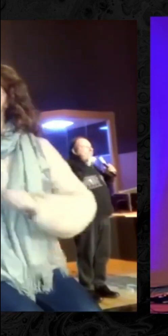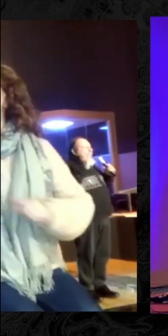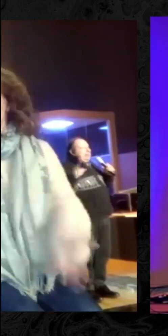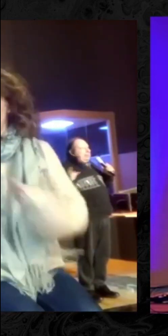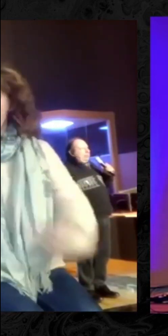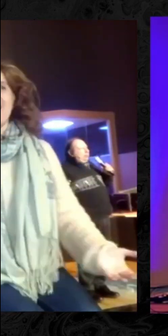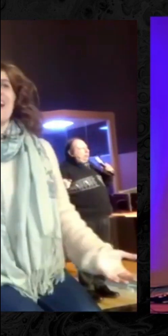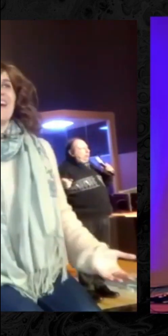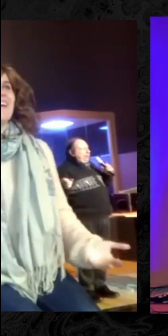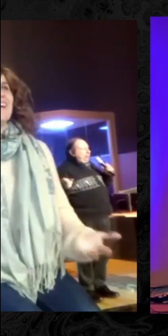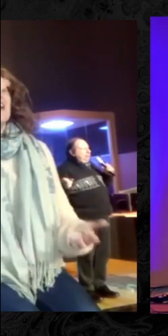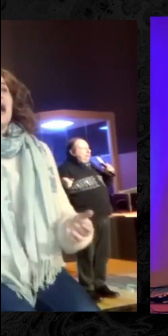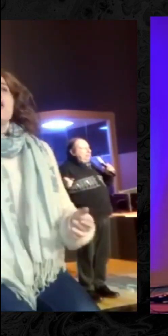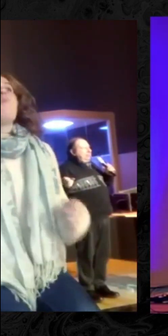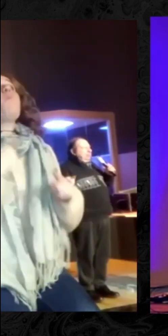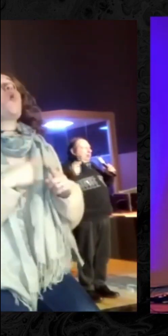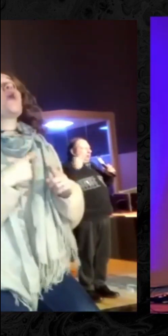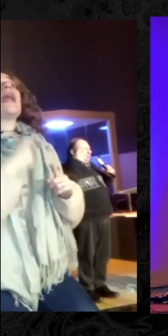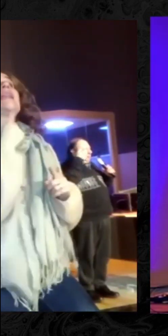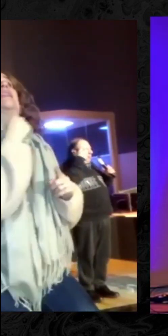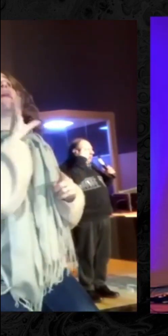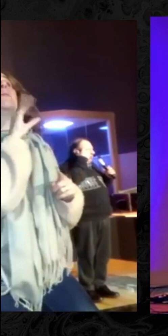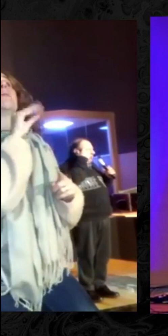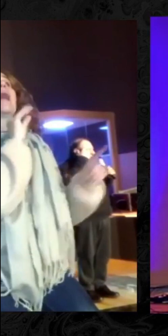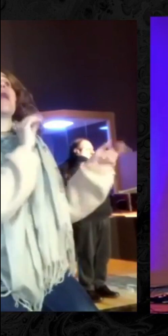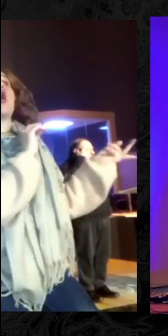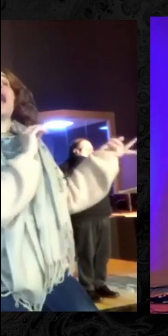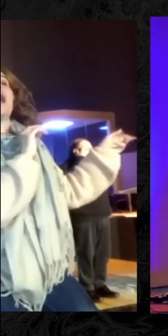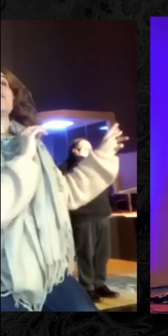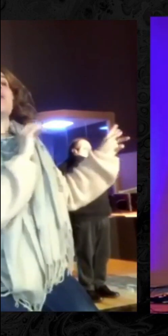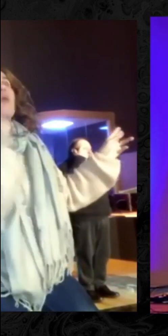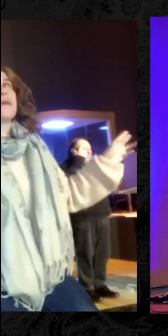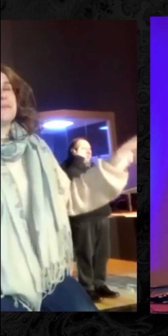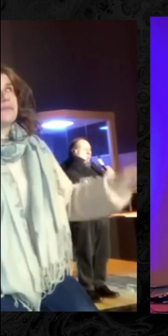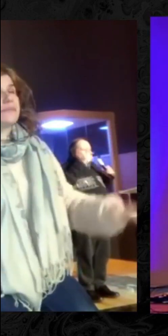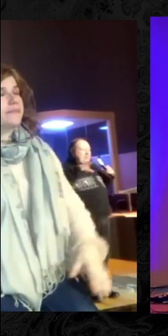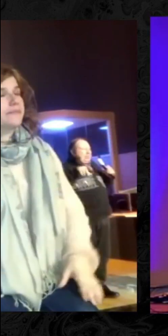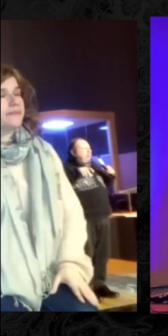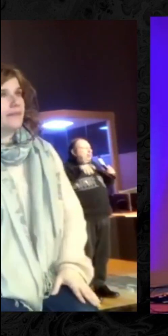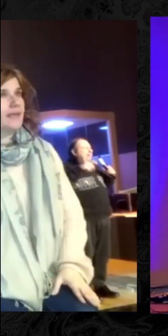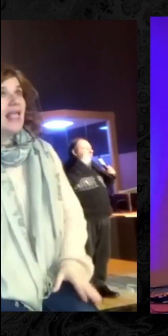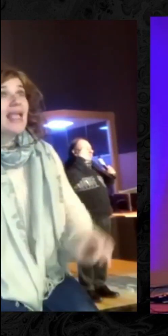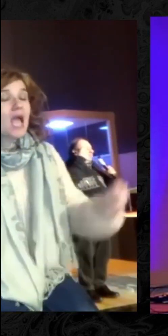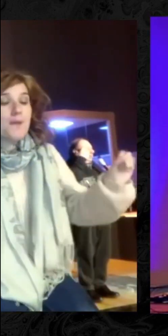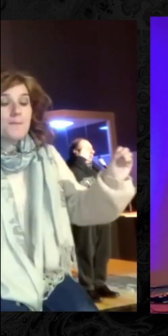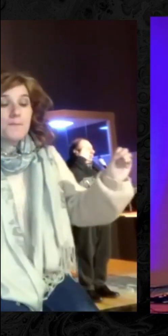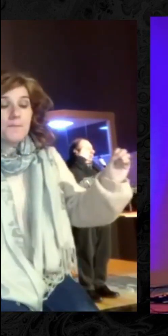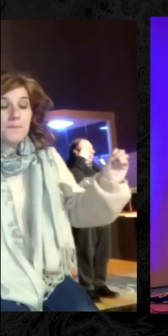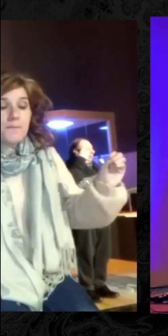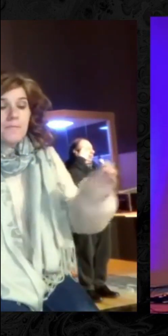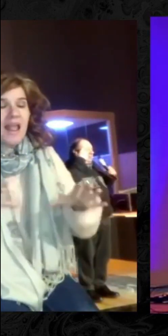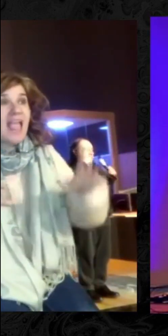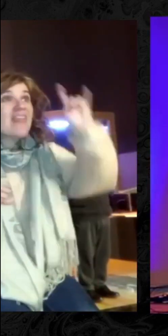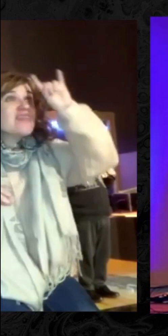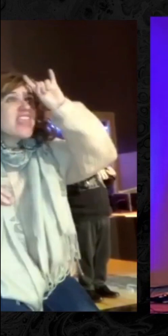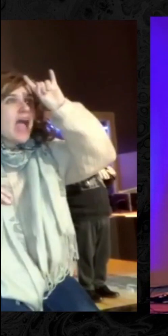qué me dijo él te convierto a un perro porque los politicos de la cabeza cuando ellos hacían brujería les hacía ver el